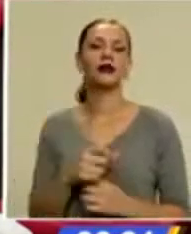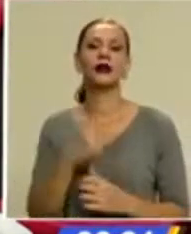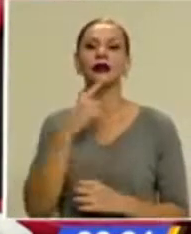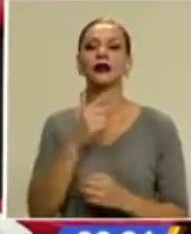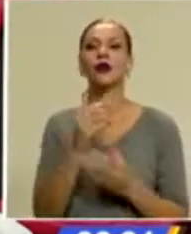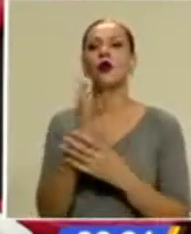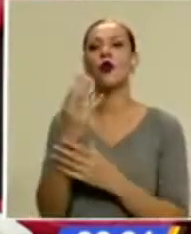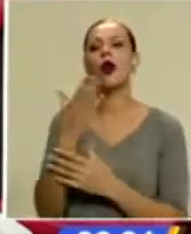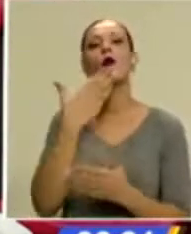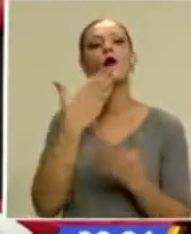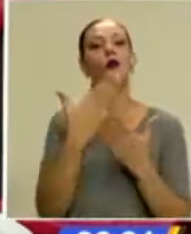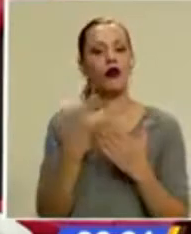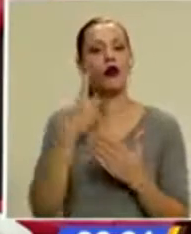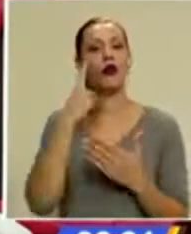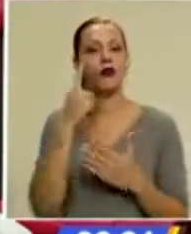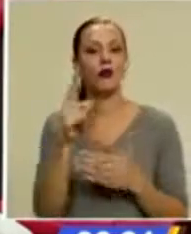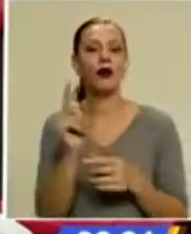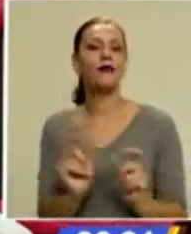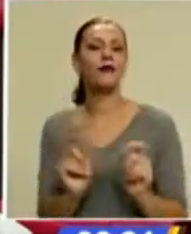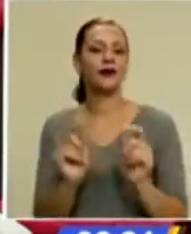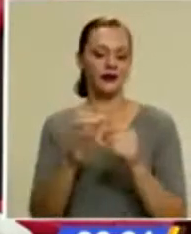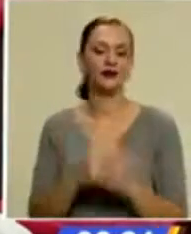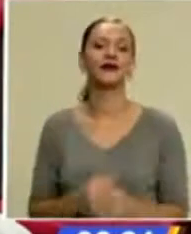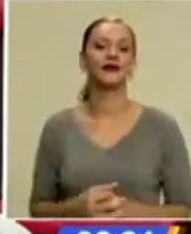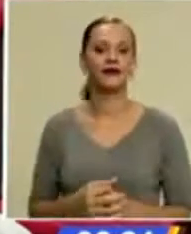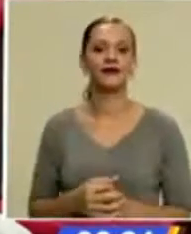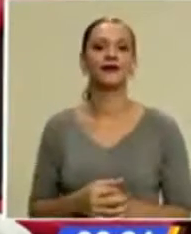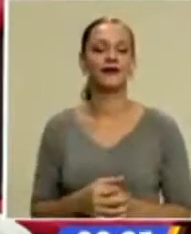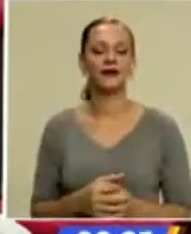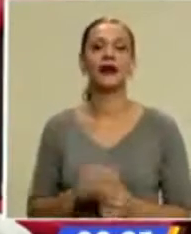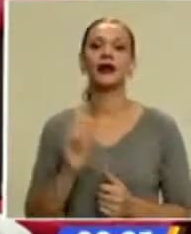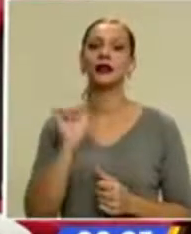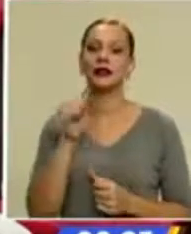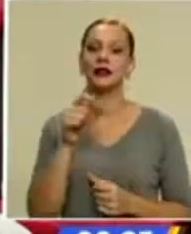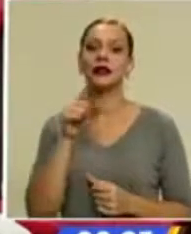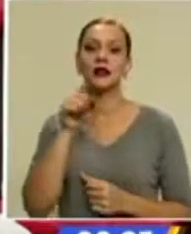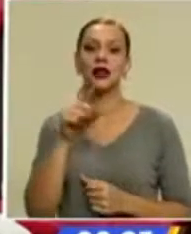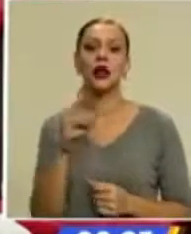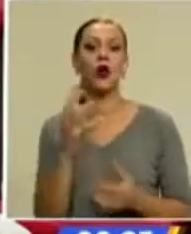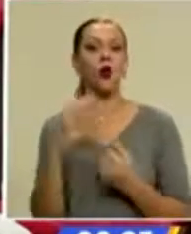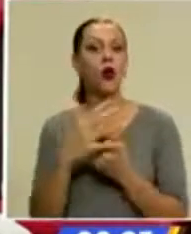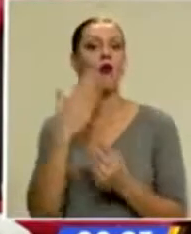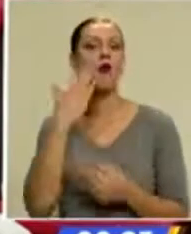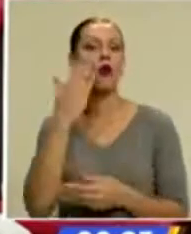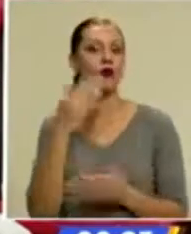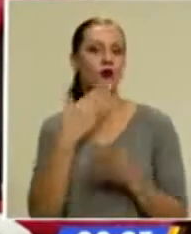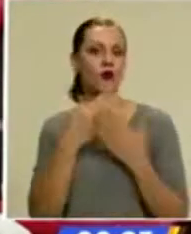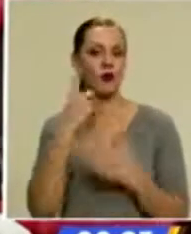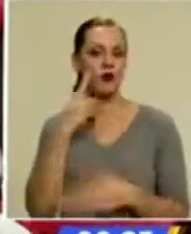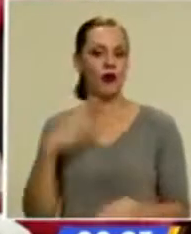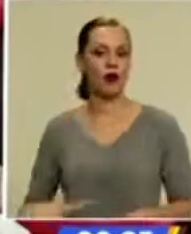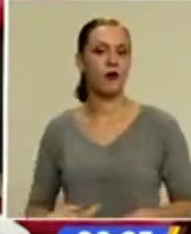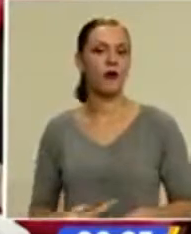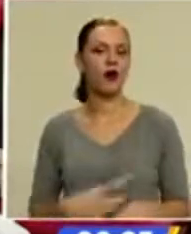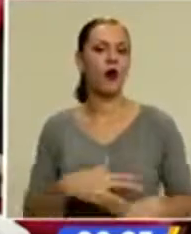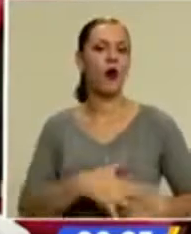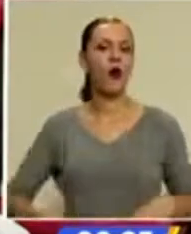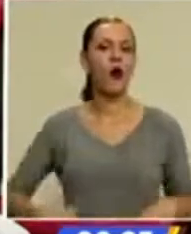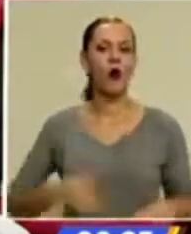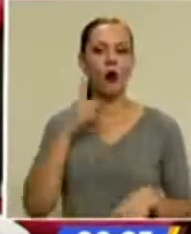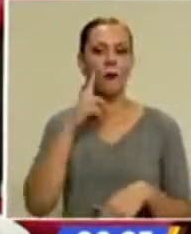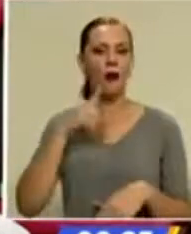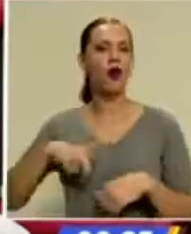el culantro es muy bueno para los bichillos. Ah, eso era lo que me estaba diciendo Alejandra. Sergio, el culantro es muy bueno para los bichillos del estómago, para